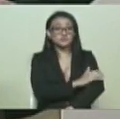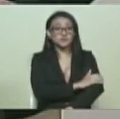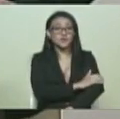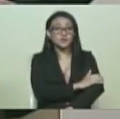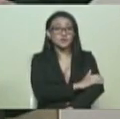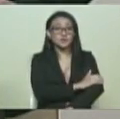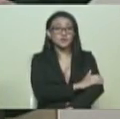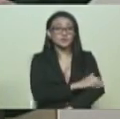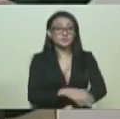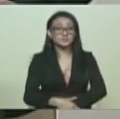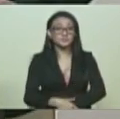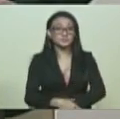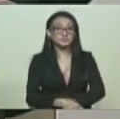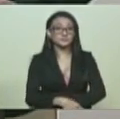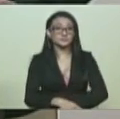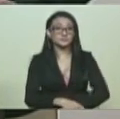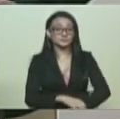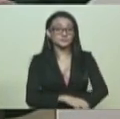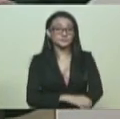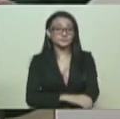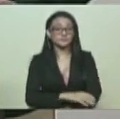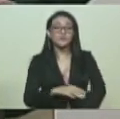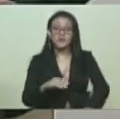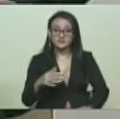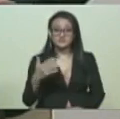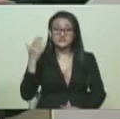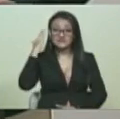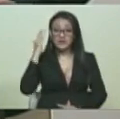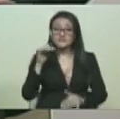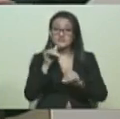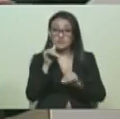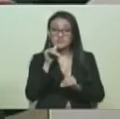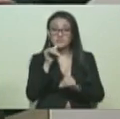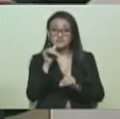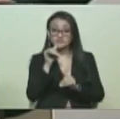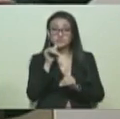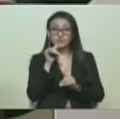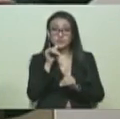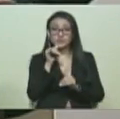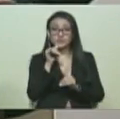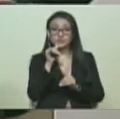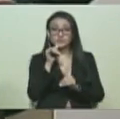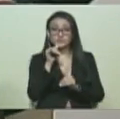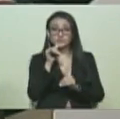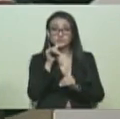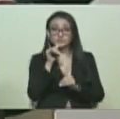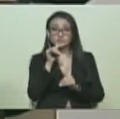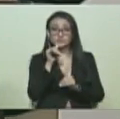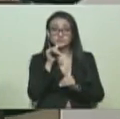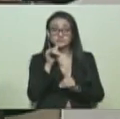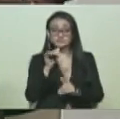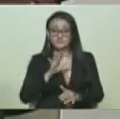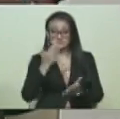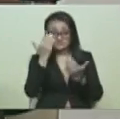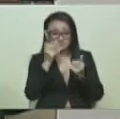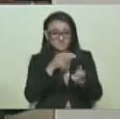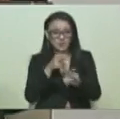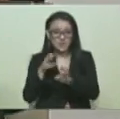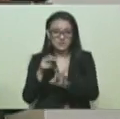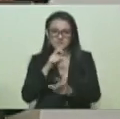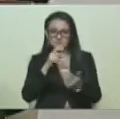informado y formaba parte de los planes de la autoría intelectual de estos atentados